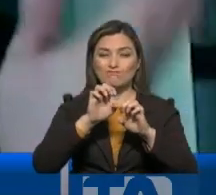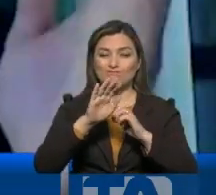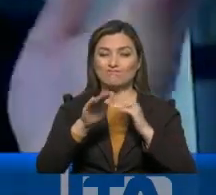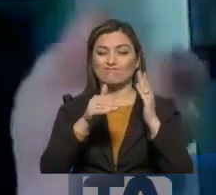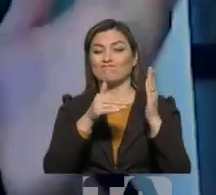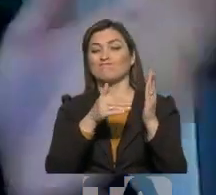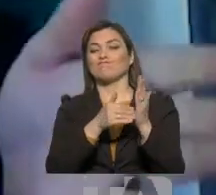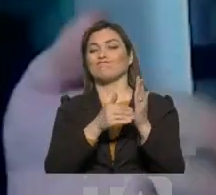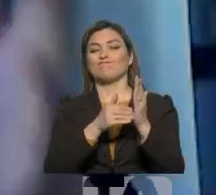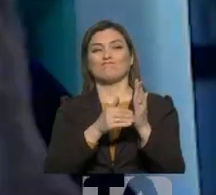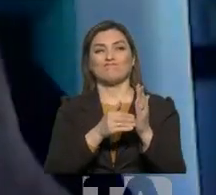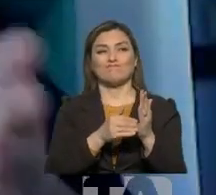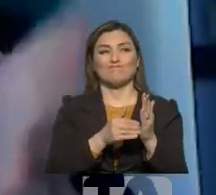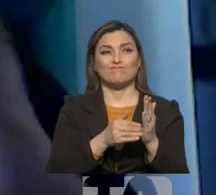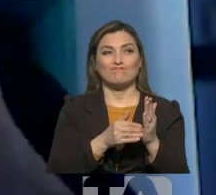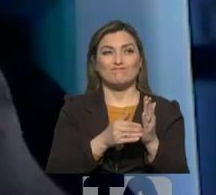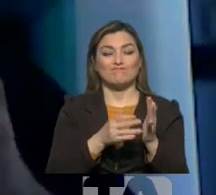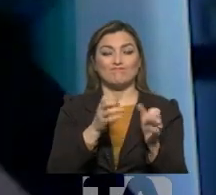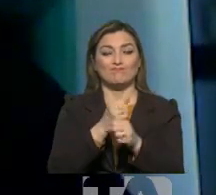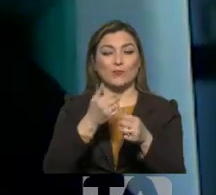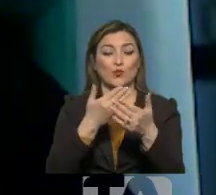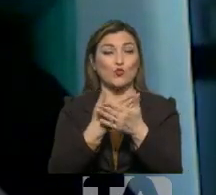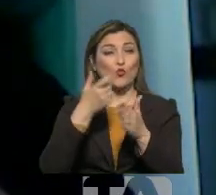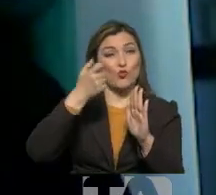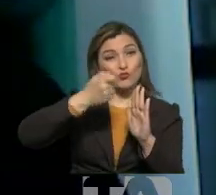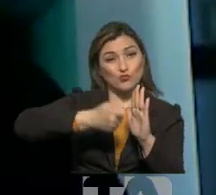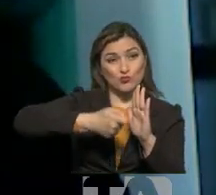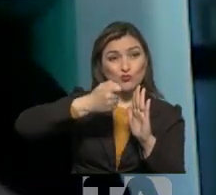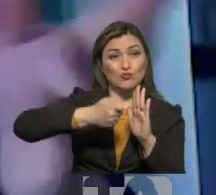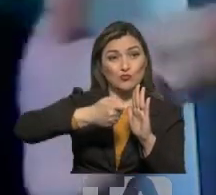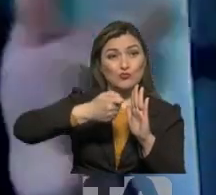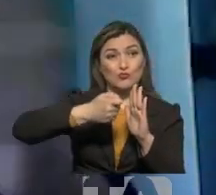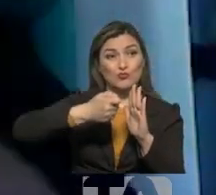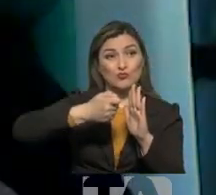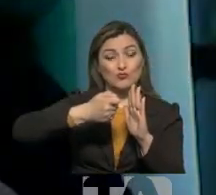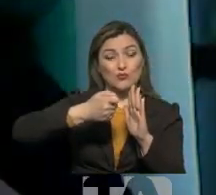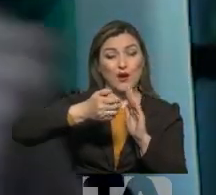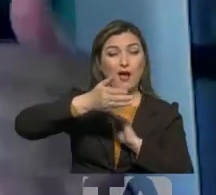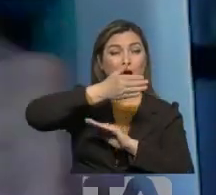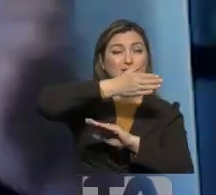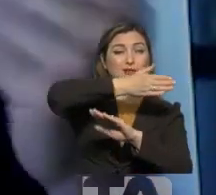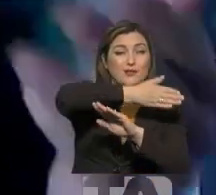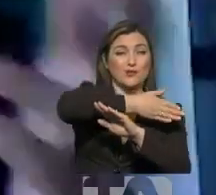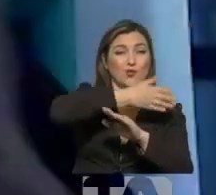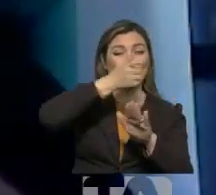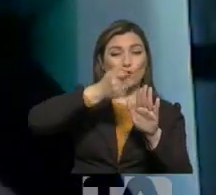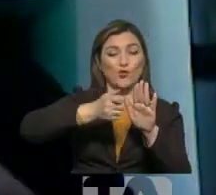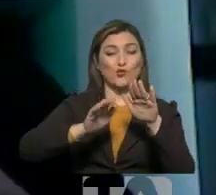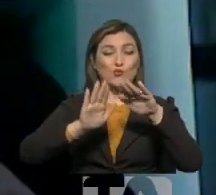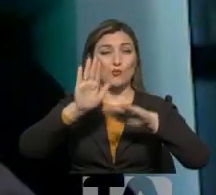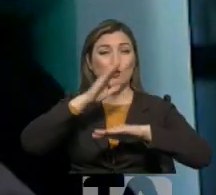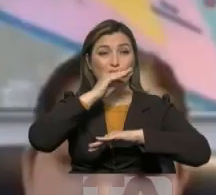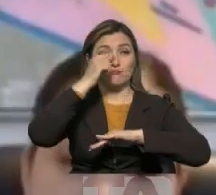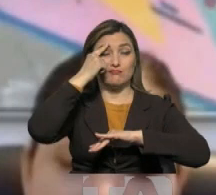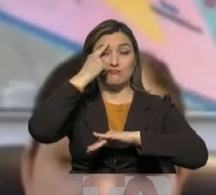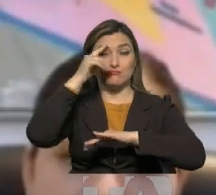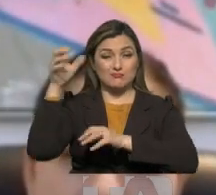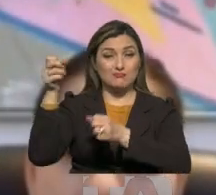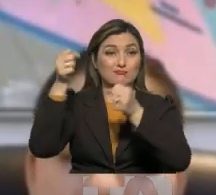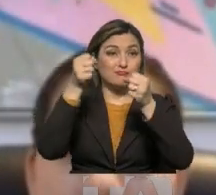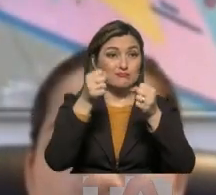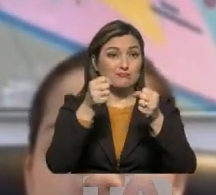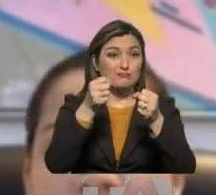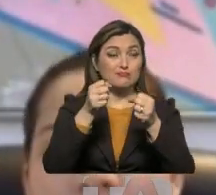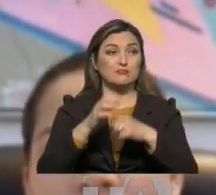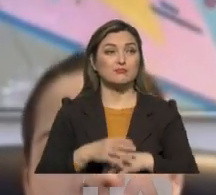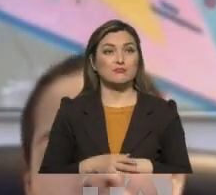de eso impugnar lo hecho por los nuevos jueces y traer a los antiguos jueces que fueron nombrados por el correcto en la fiscalía